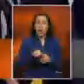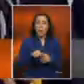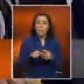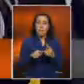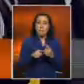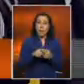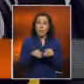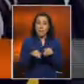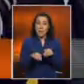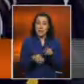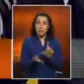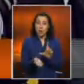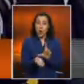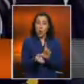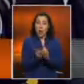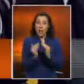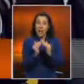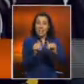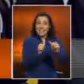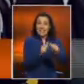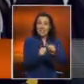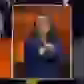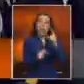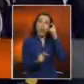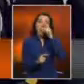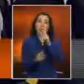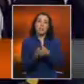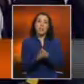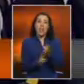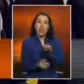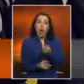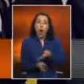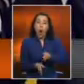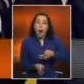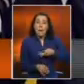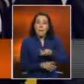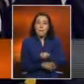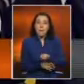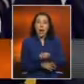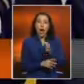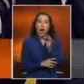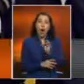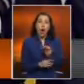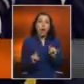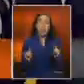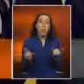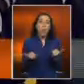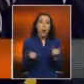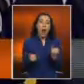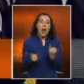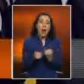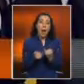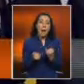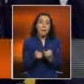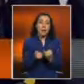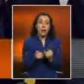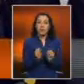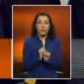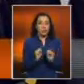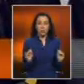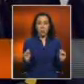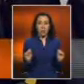los mismos lados de nuestras casas. Entonces igual es complicado salir a comprar o salir a jugar con unos amigos. Ya igual, no se